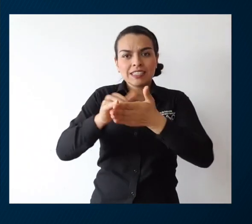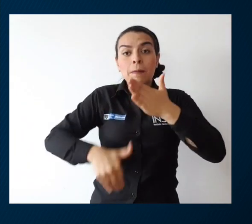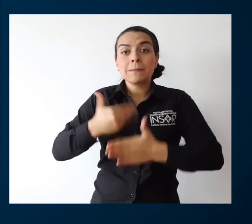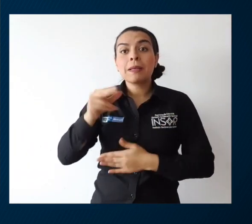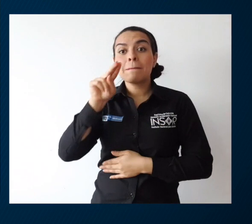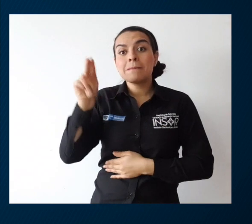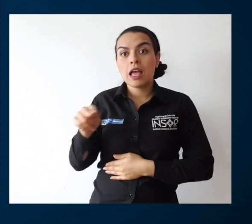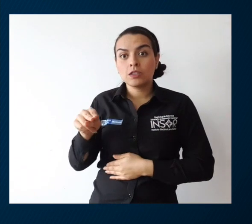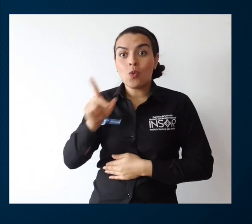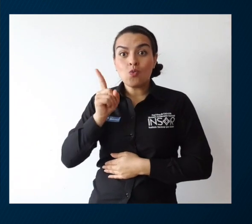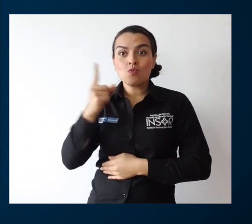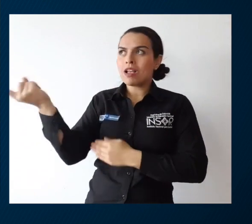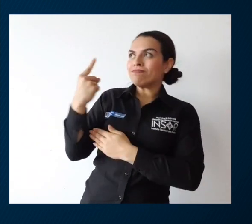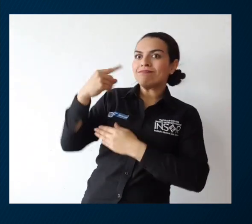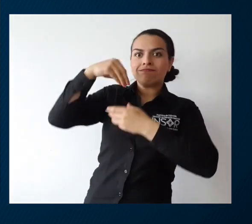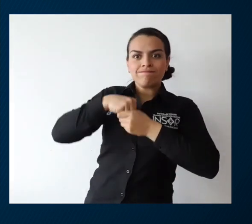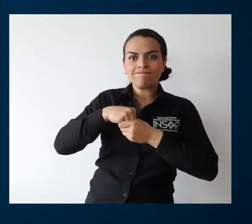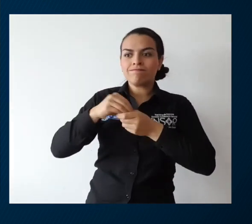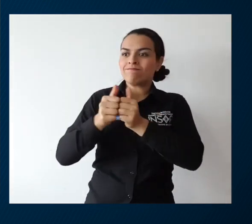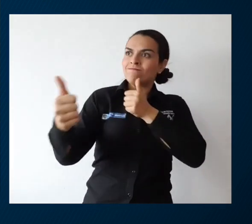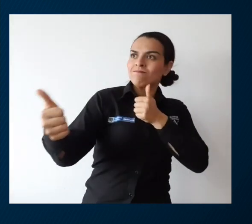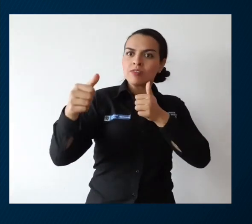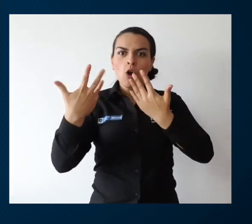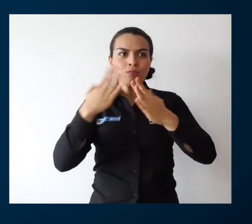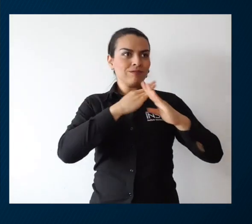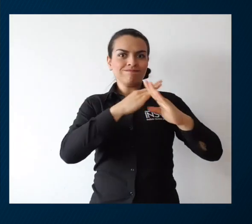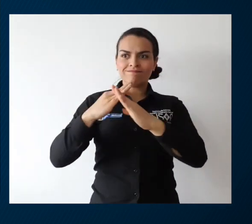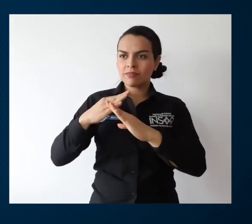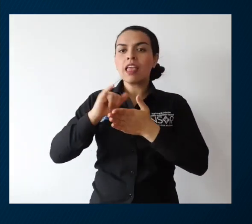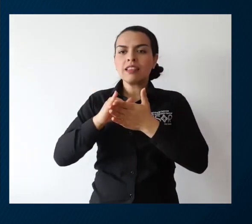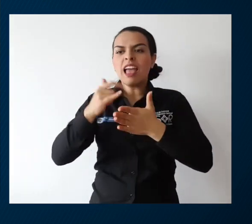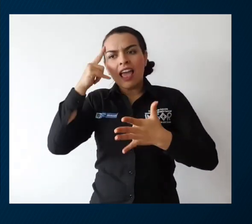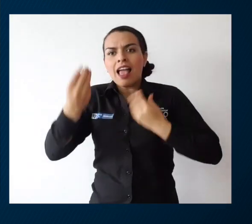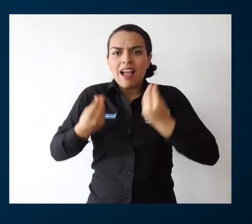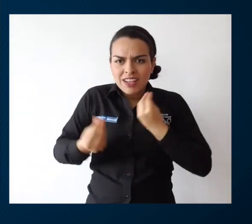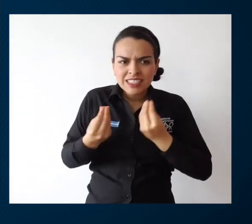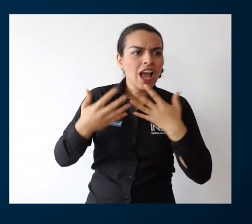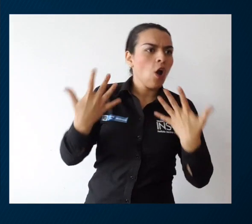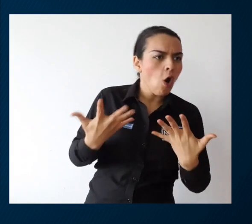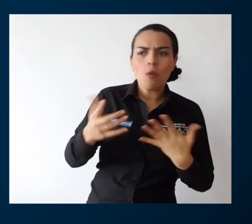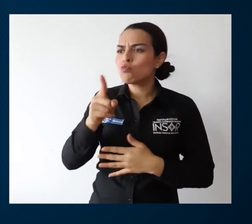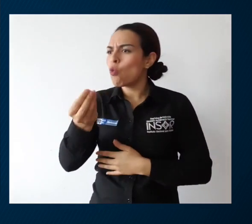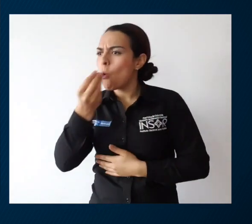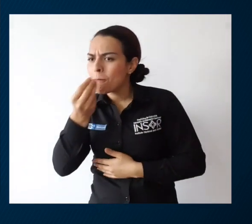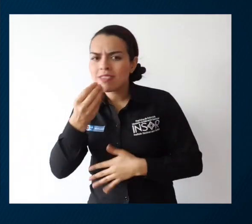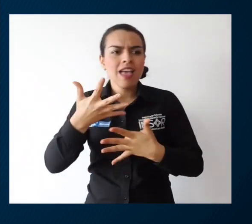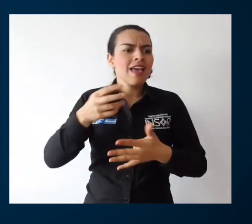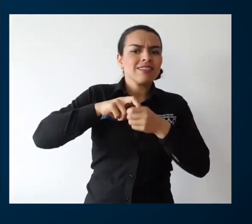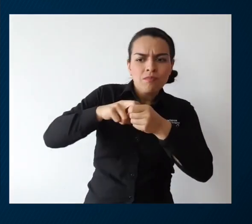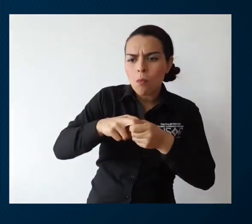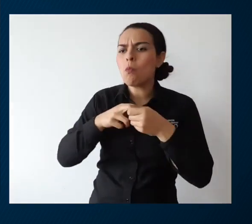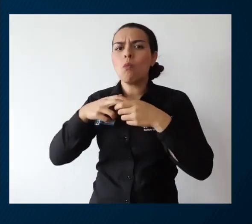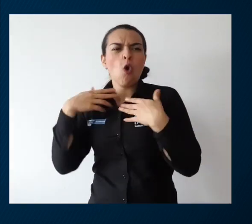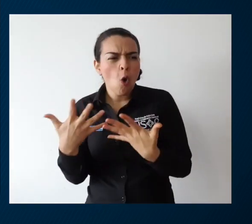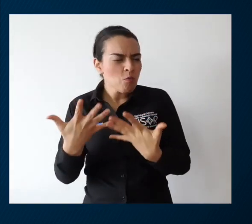cuando empezaron las medidas de confinamiento y aislamiento preventivo. ¿Qué hacer, por ejemplo, con el PAE? ¿Qué hacer con el transporte escolar?